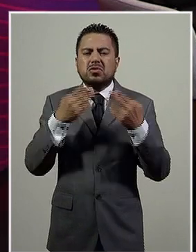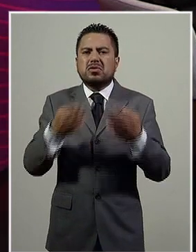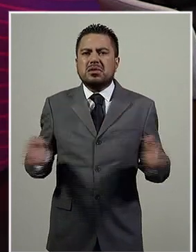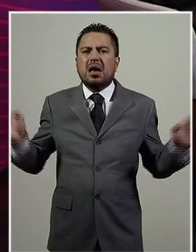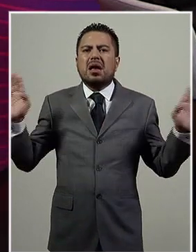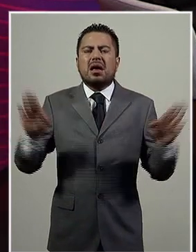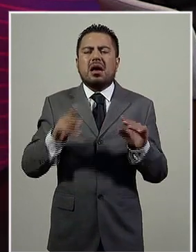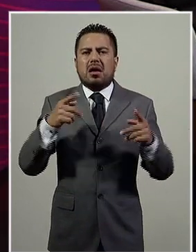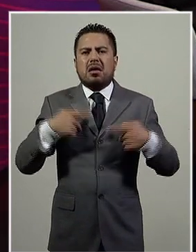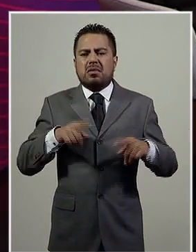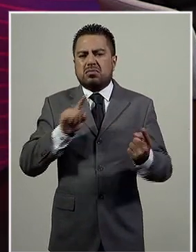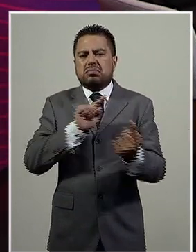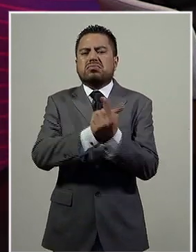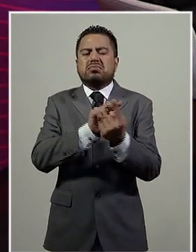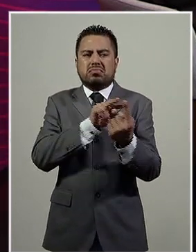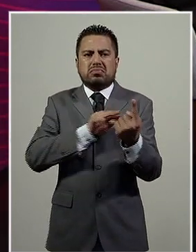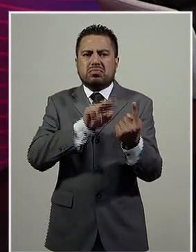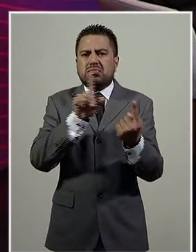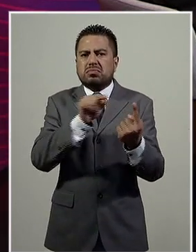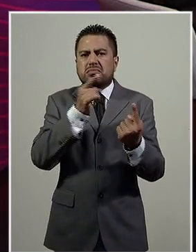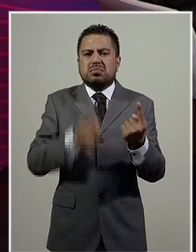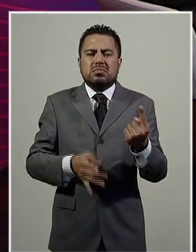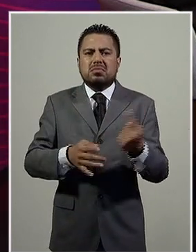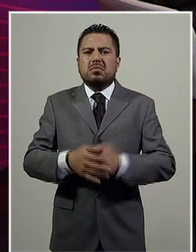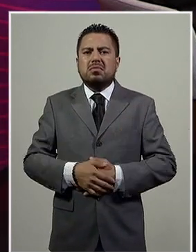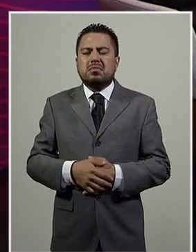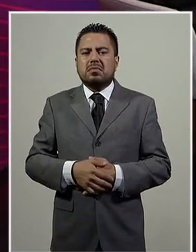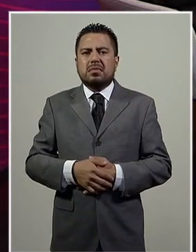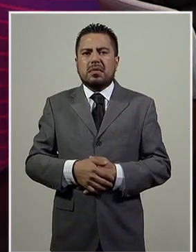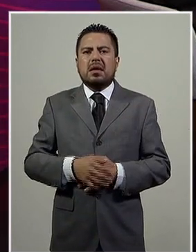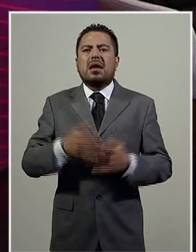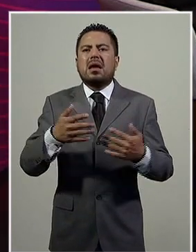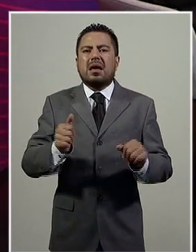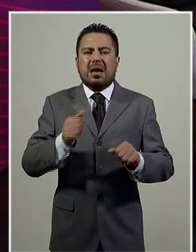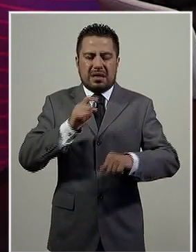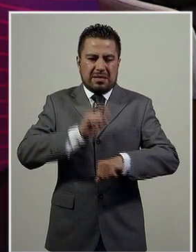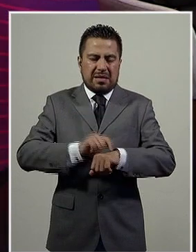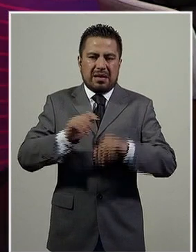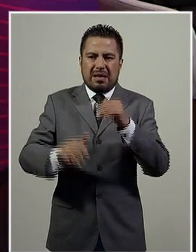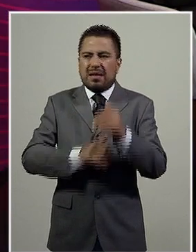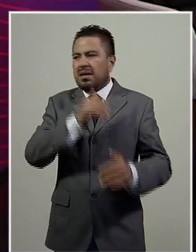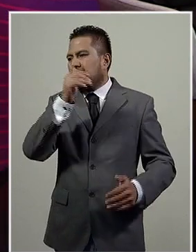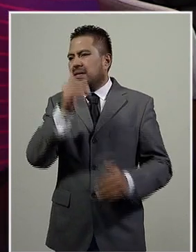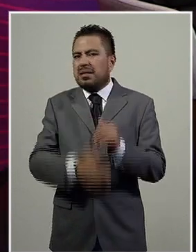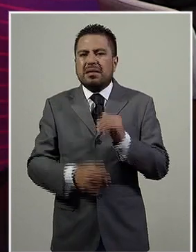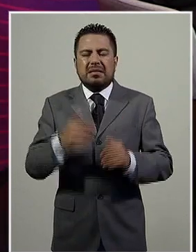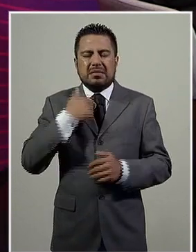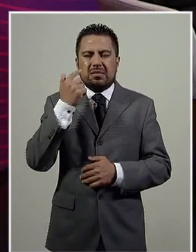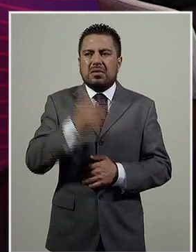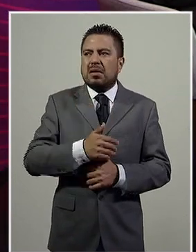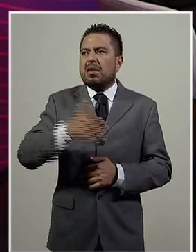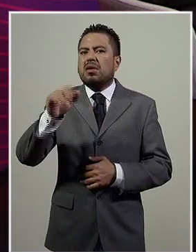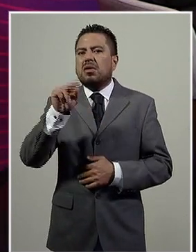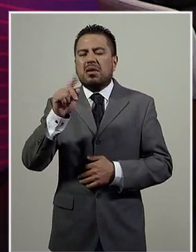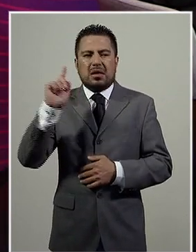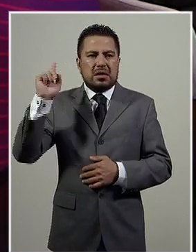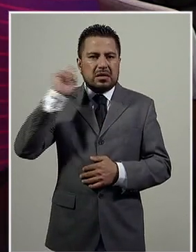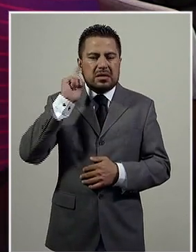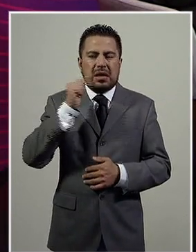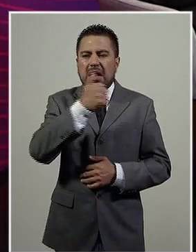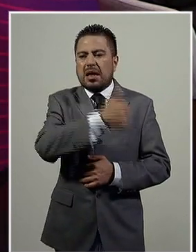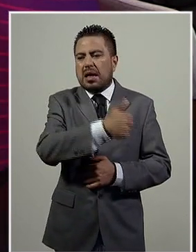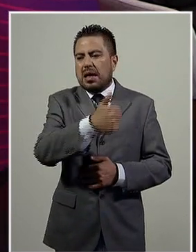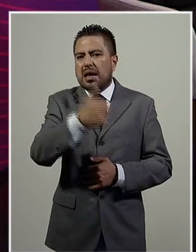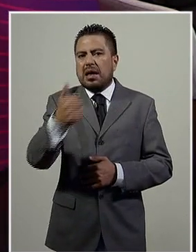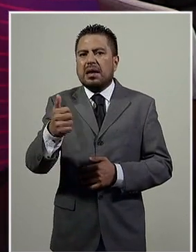ven a la persona, ¿no? Ya desafortunadamente se nos termina el tiempo, pero no me quiero ir sin escuchar de cada